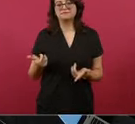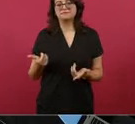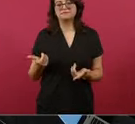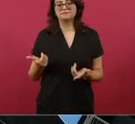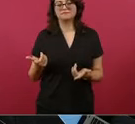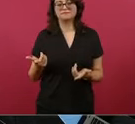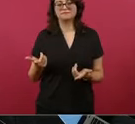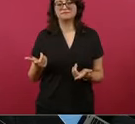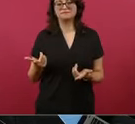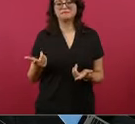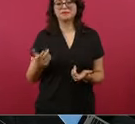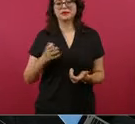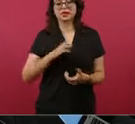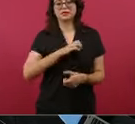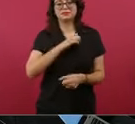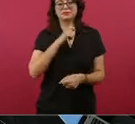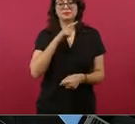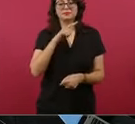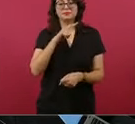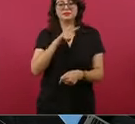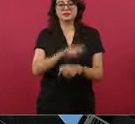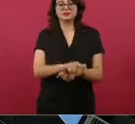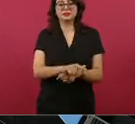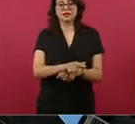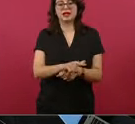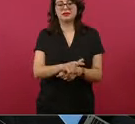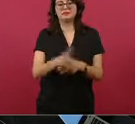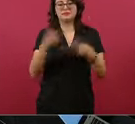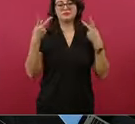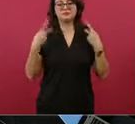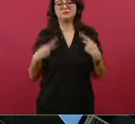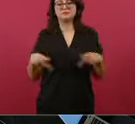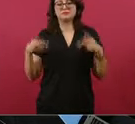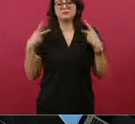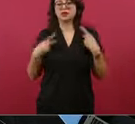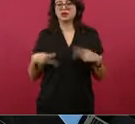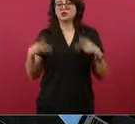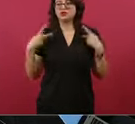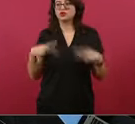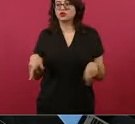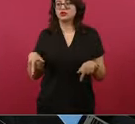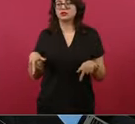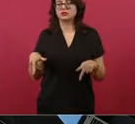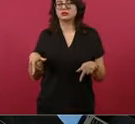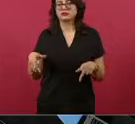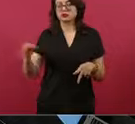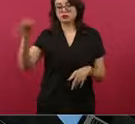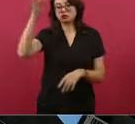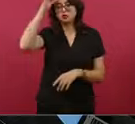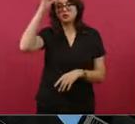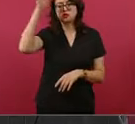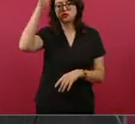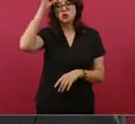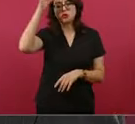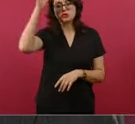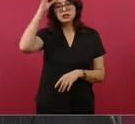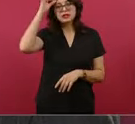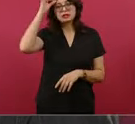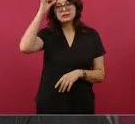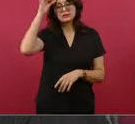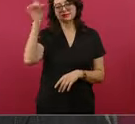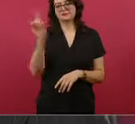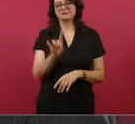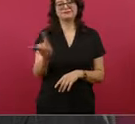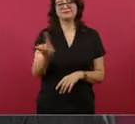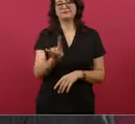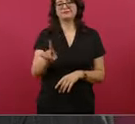fácilmente, su pueblo no se deja fácilmente manipular. Esto pasó con el desafuero,